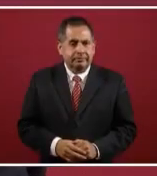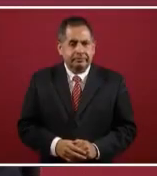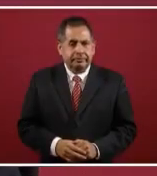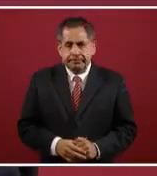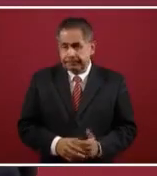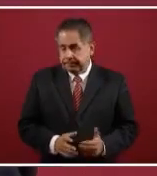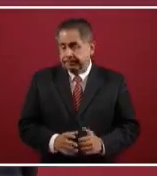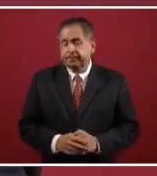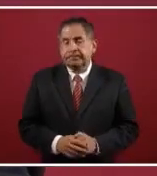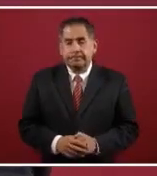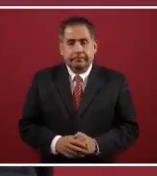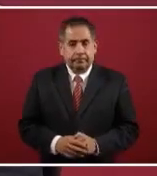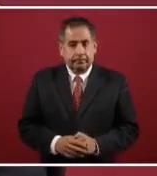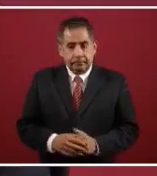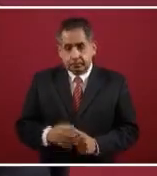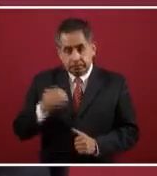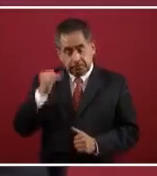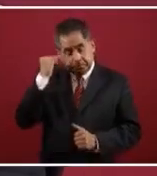Imagínense,